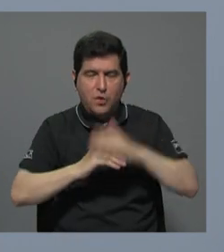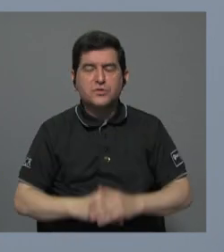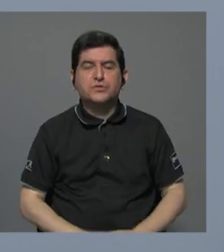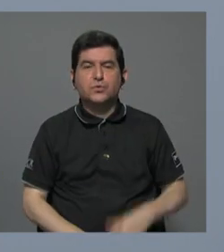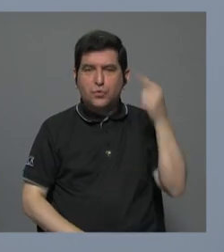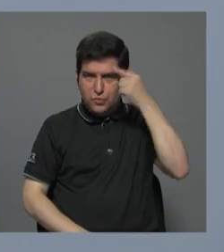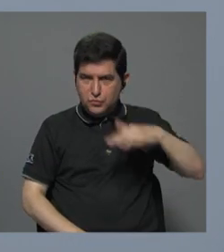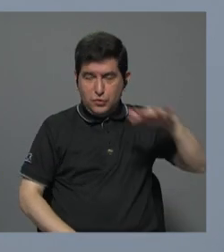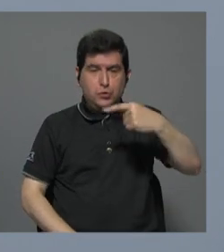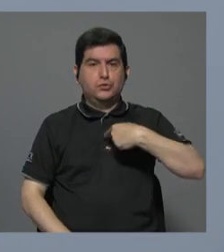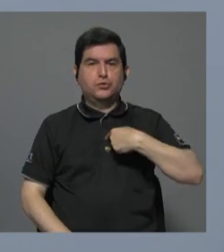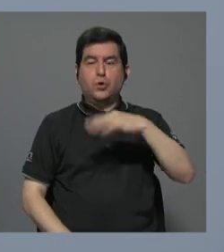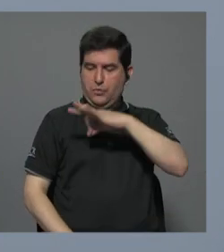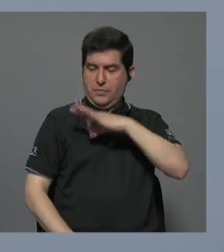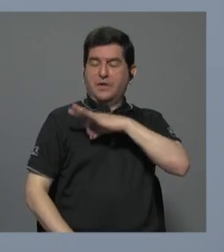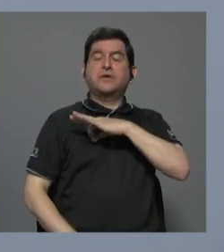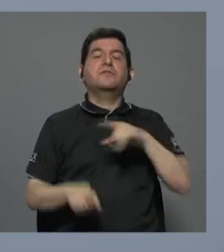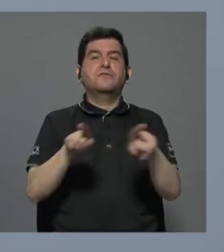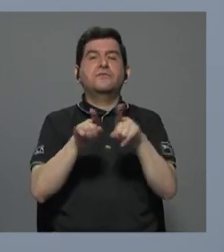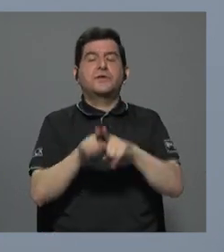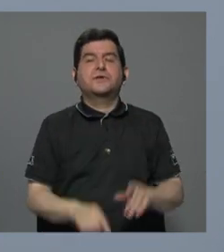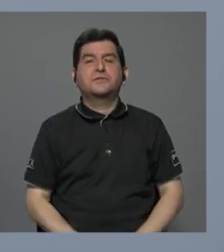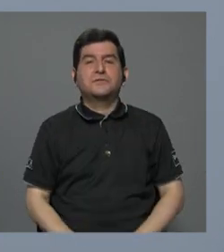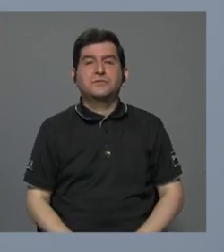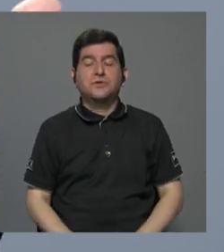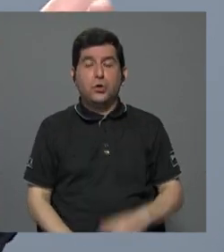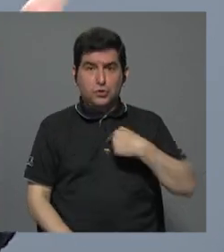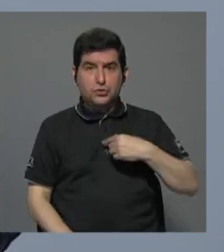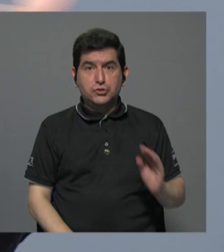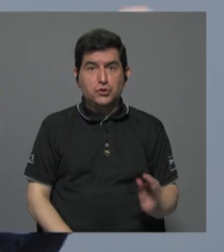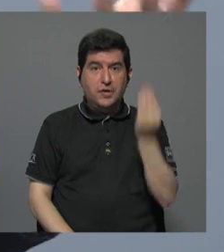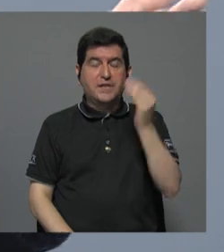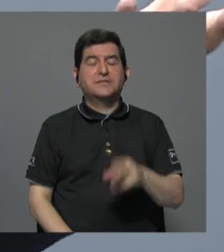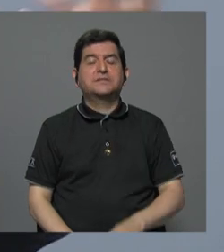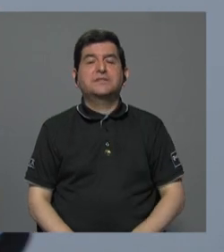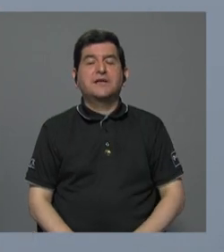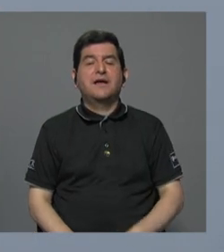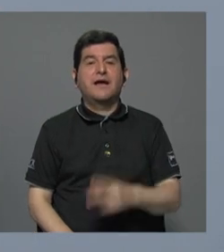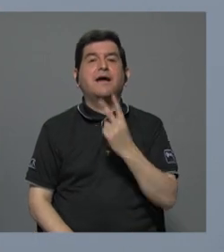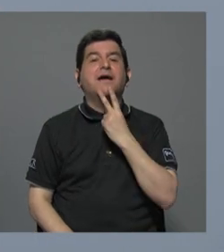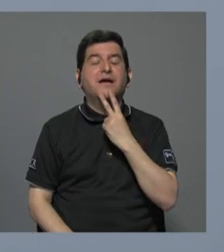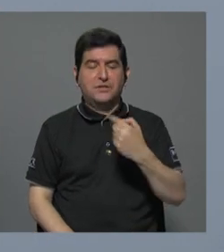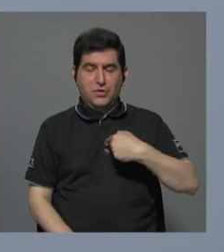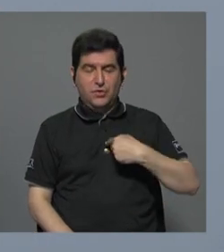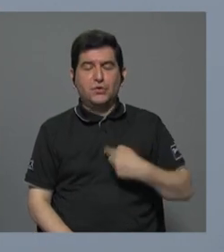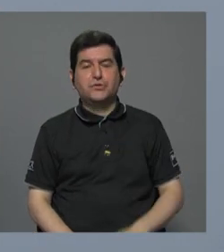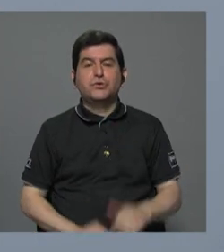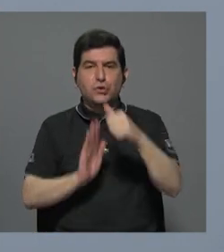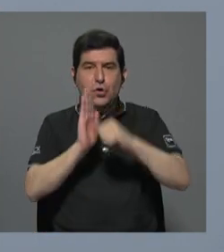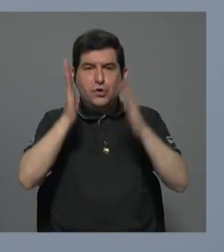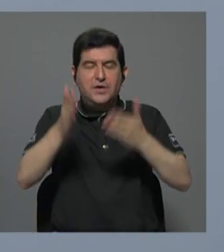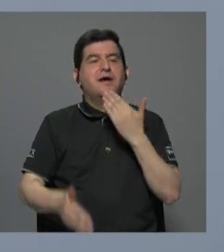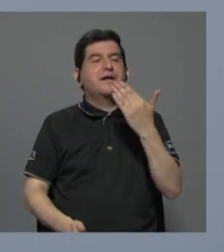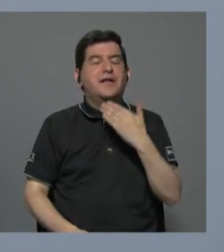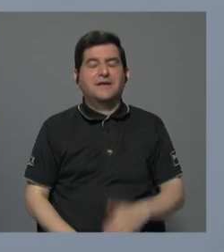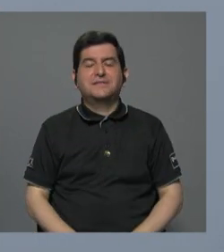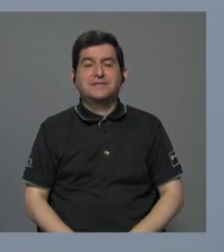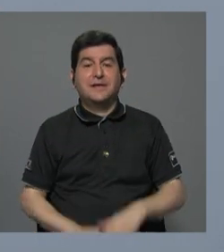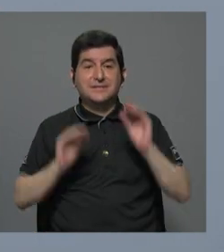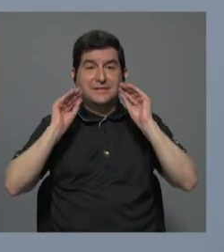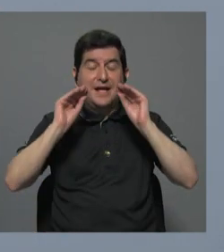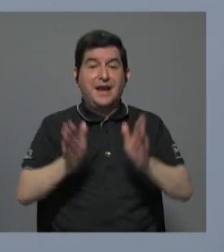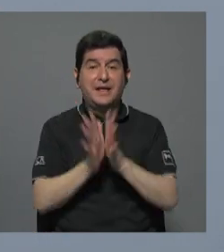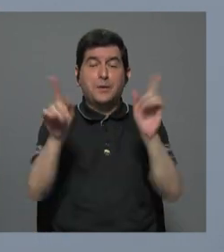estado del cual yo soy beneficiario por supuesto un estado social de derecho yo crecía en aquello y soy cirujano gracias a la educación pública lo que sucede es que